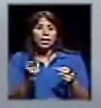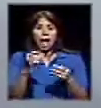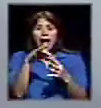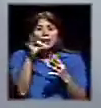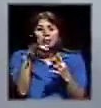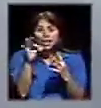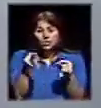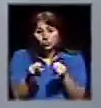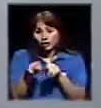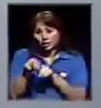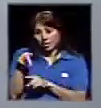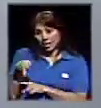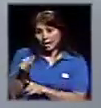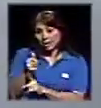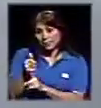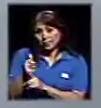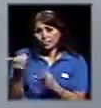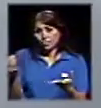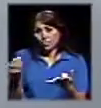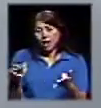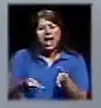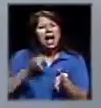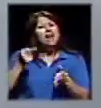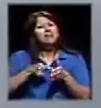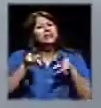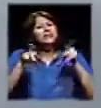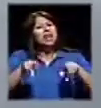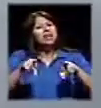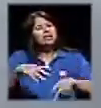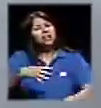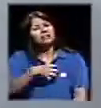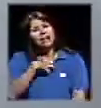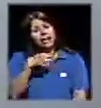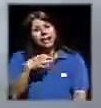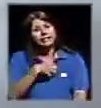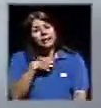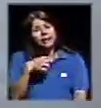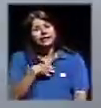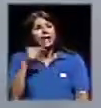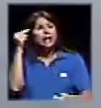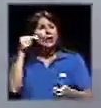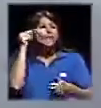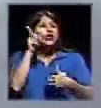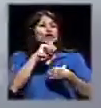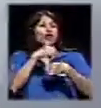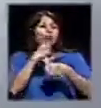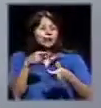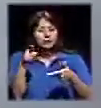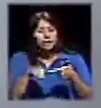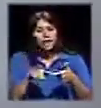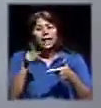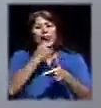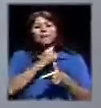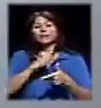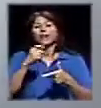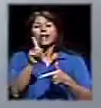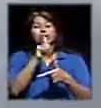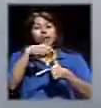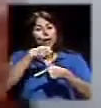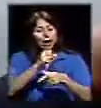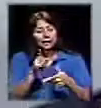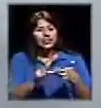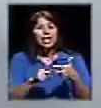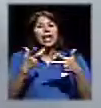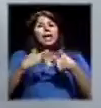canal, un poco a veces la gente se queja de que, no, que el gobierno no hace esto, que la municipalidad no hace esto, que la empresa tal